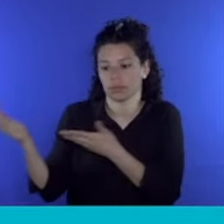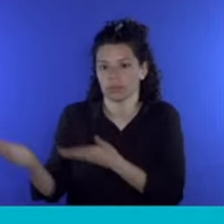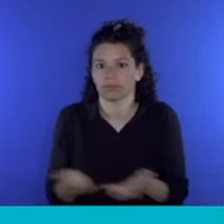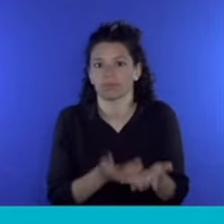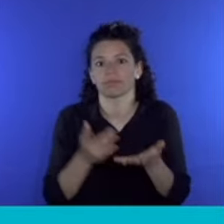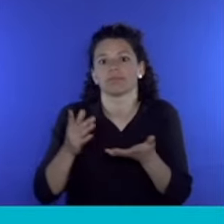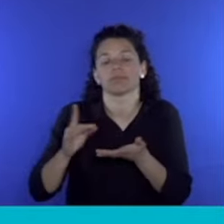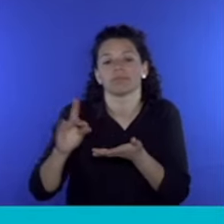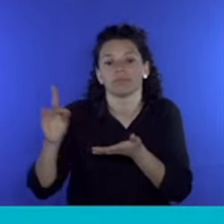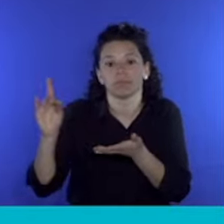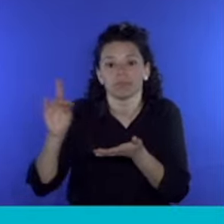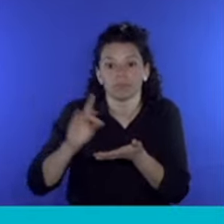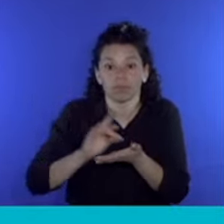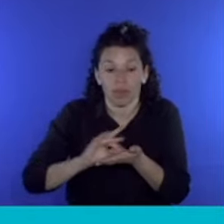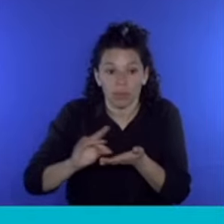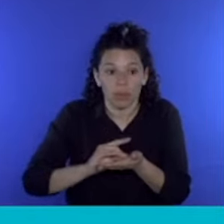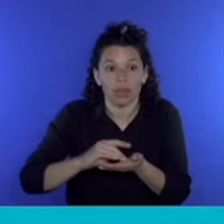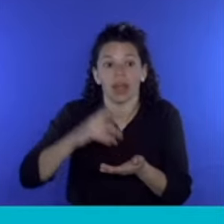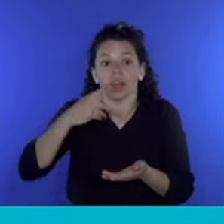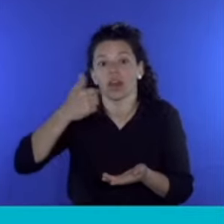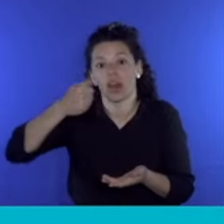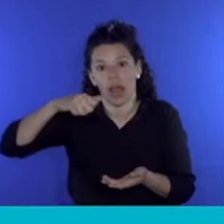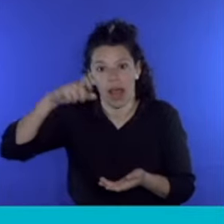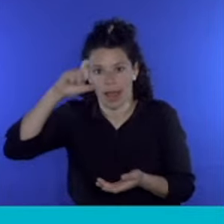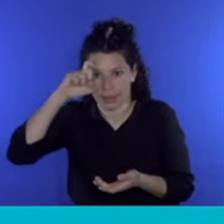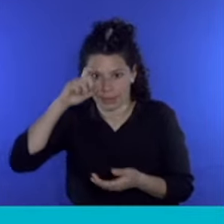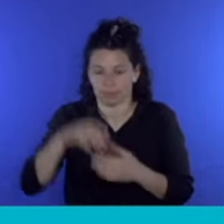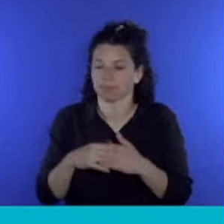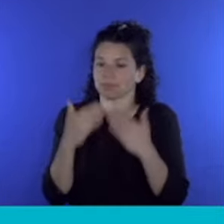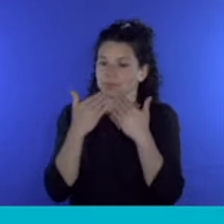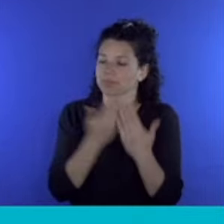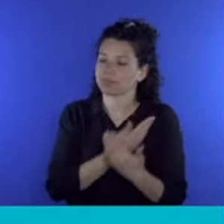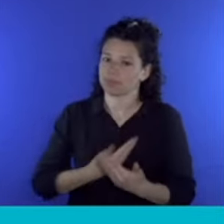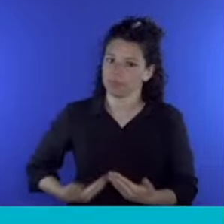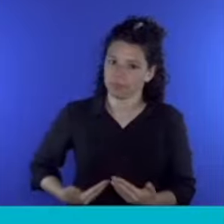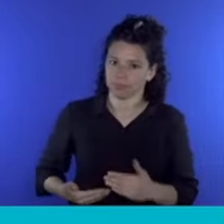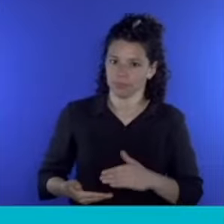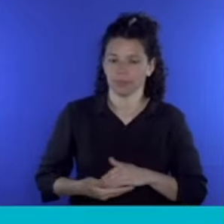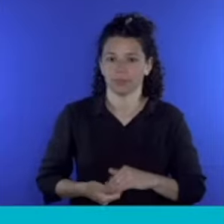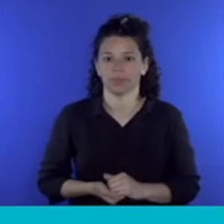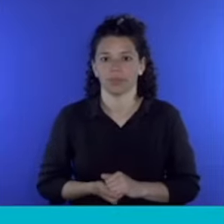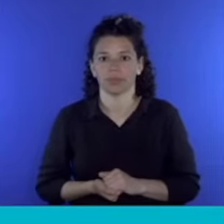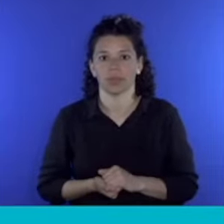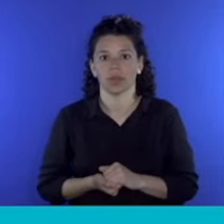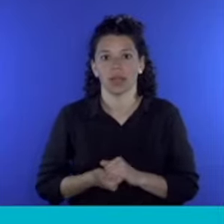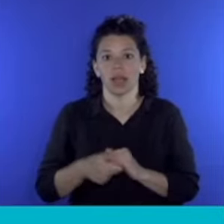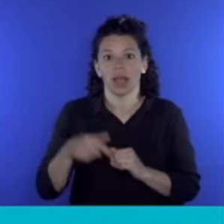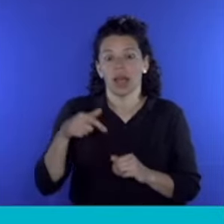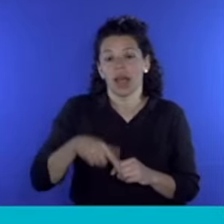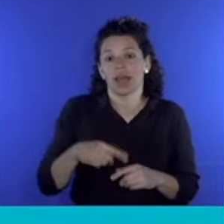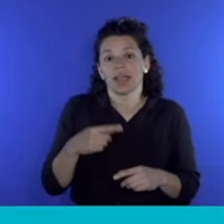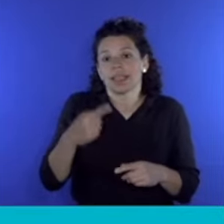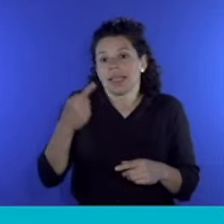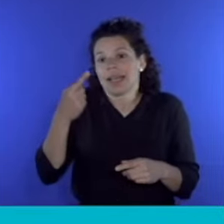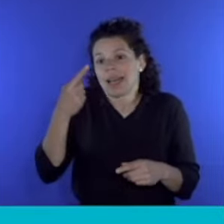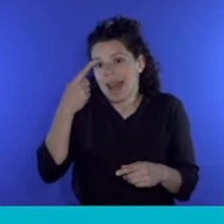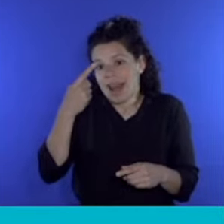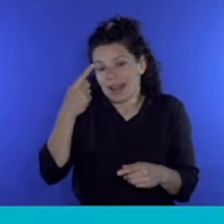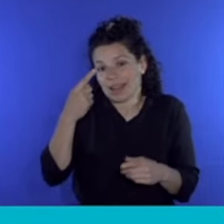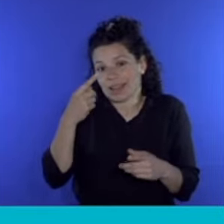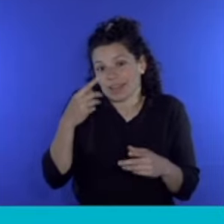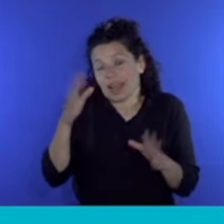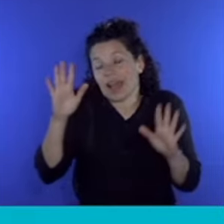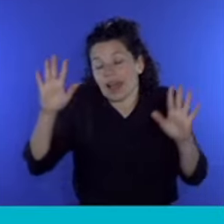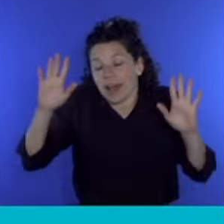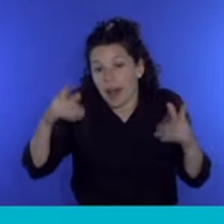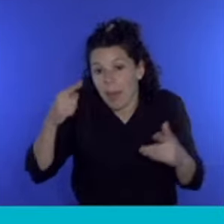Gain. Muchas gracias, señor presidente. Bueno, esta probablemente es una de las últimas veces que me toca hablar en esta